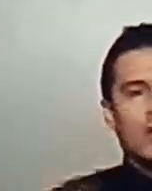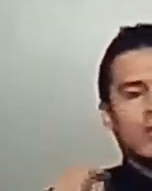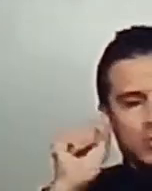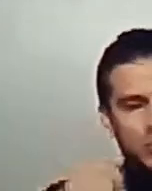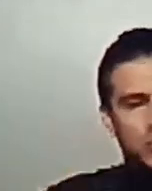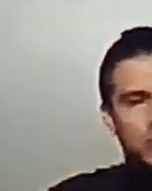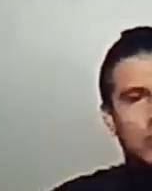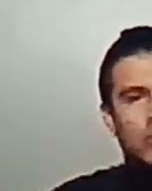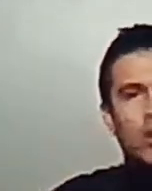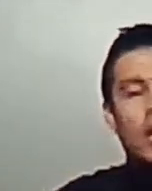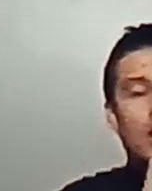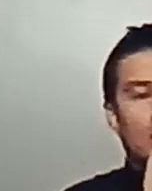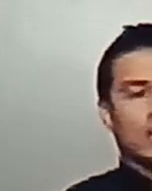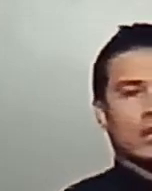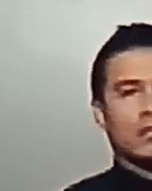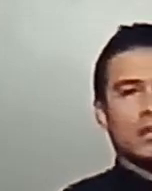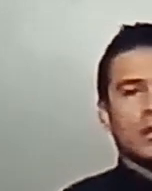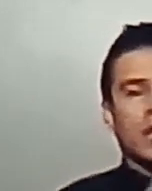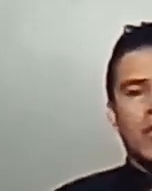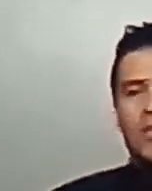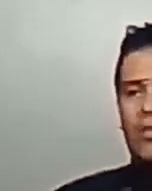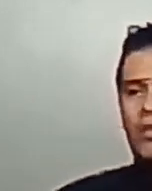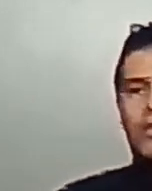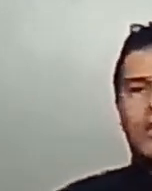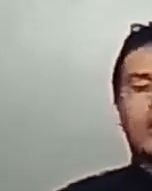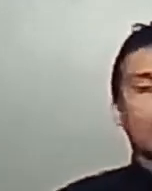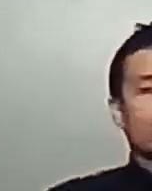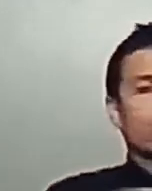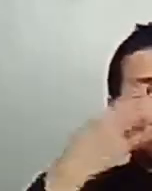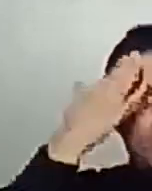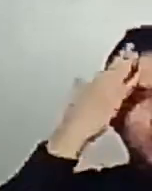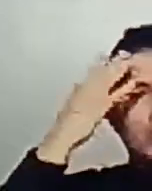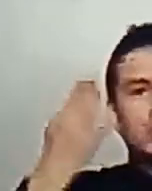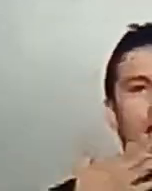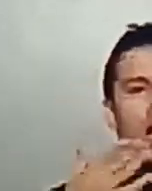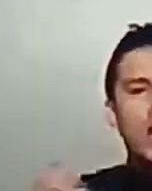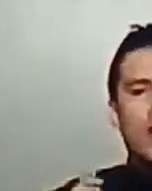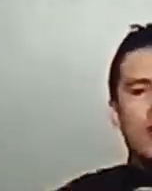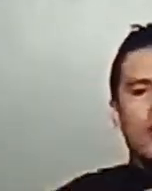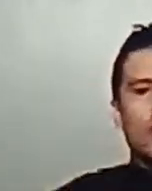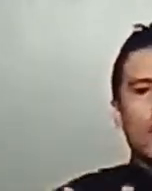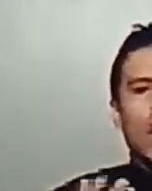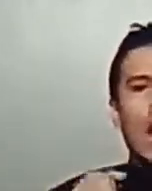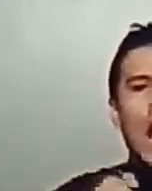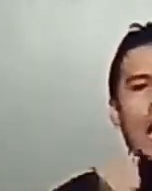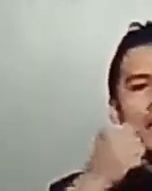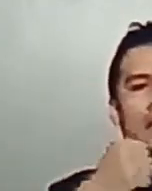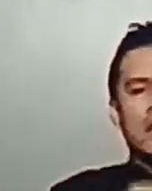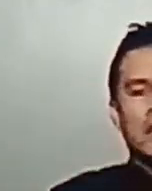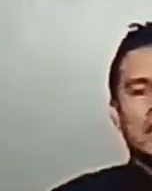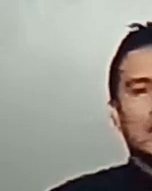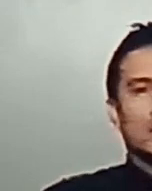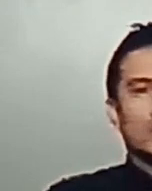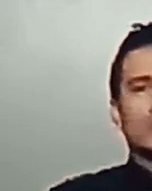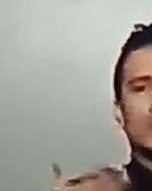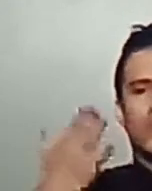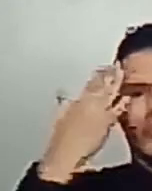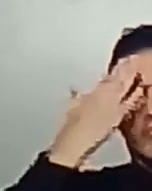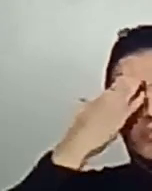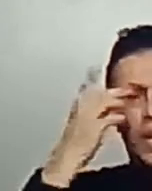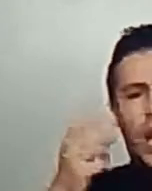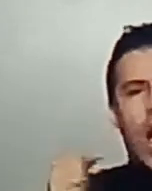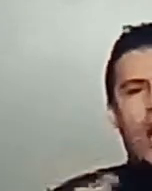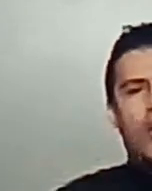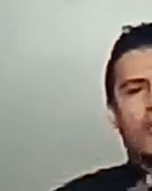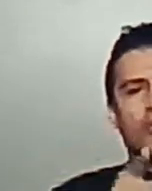de los rellenos sanitarios. Sabemos cómo hacerlo. Estamos sin duda convencidos que este es el cambio que quiere Guayas y con tu voto